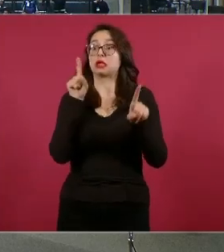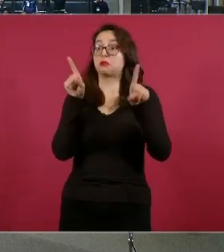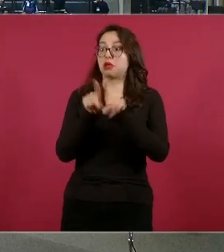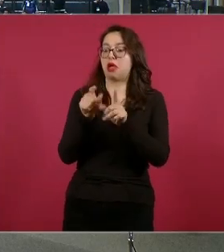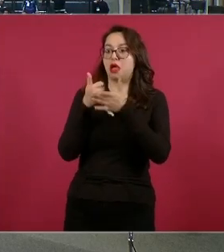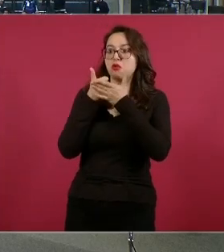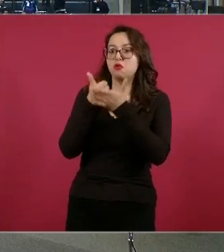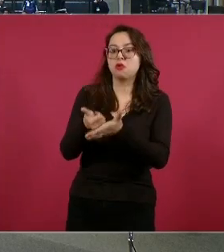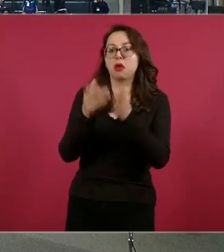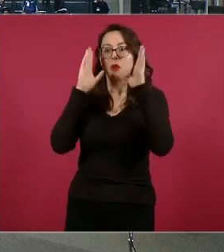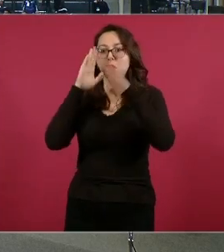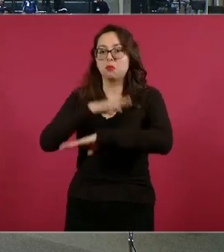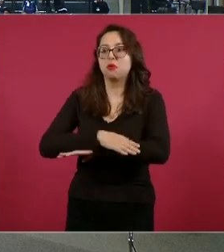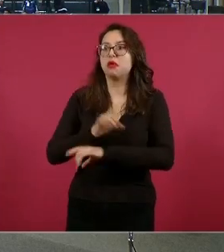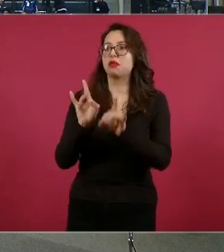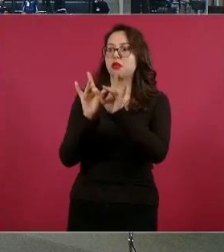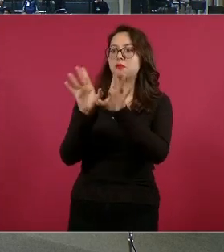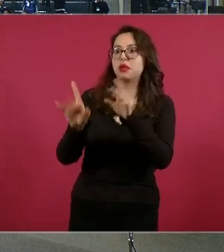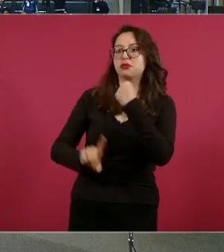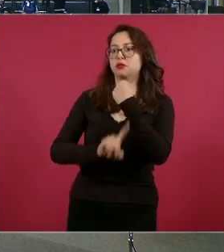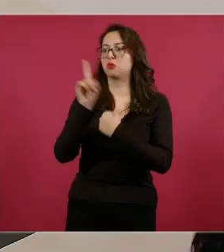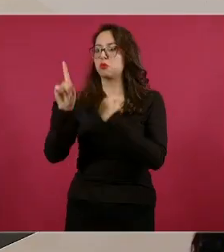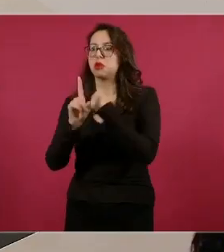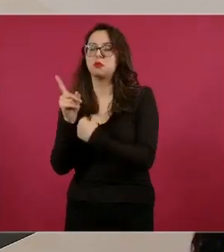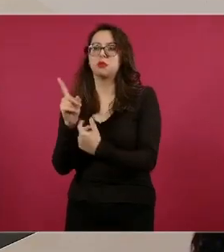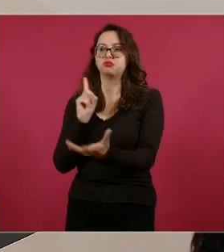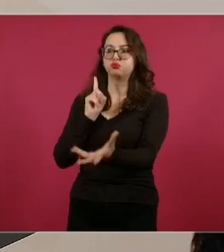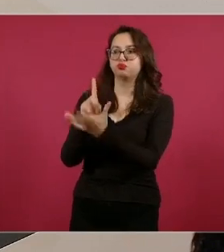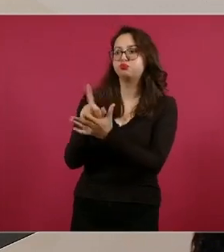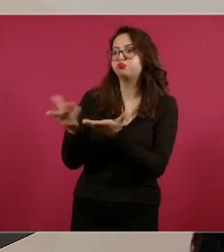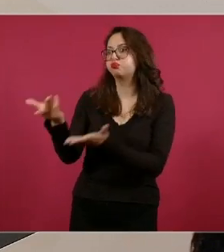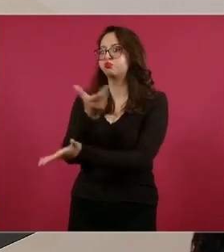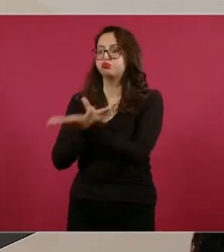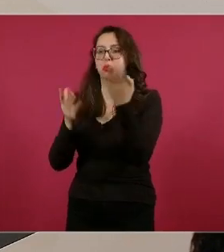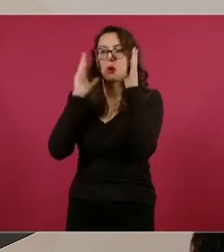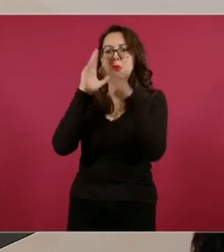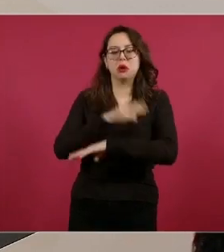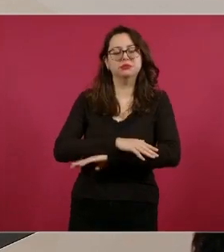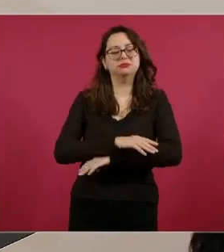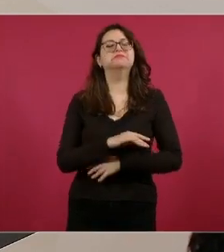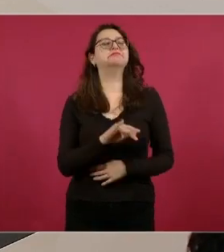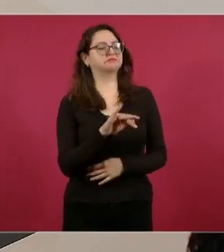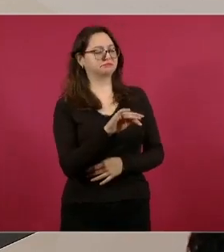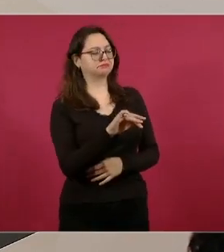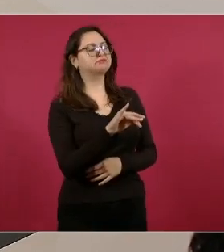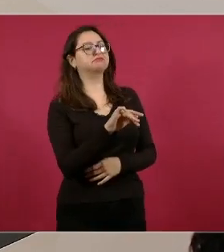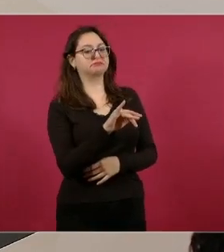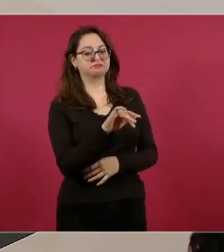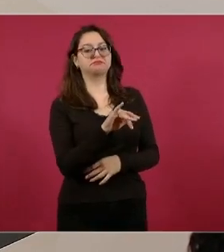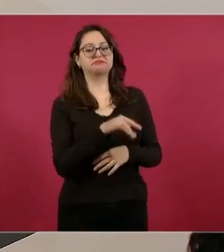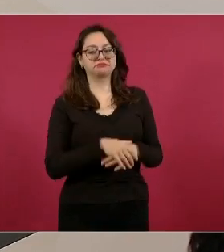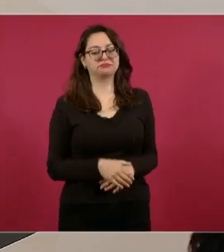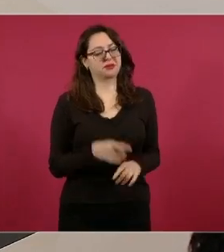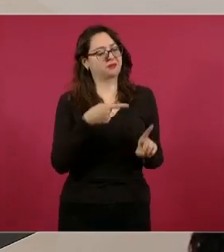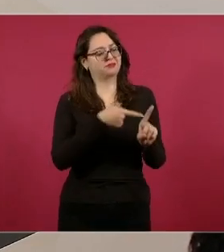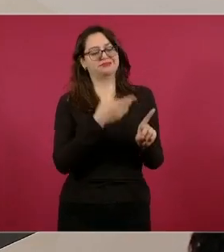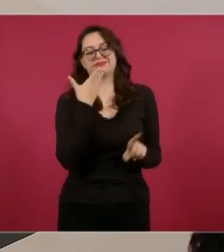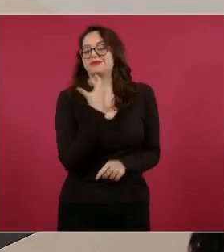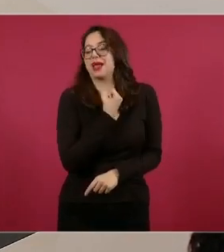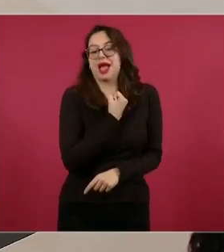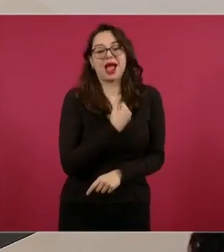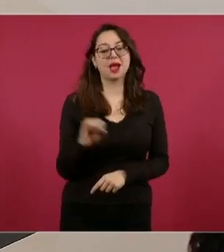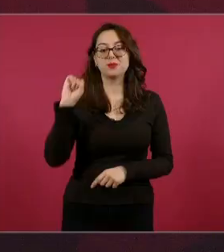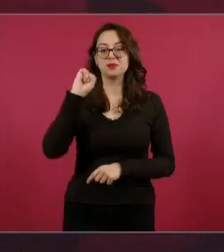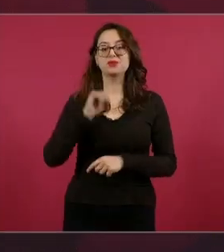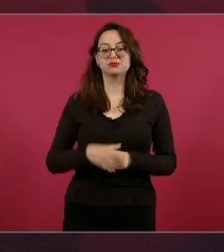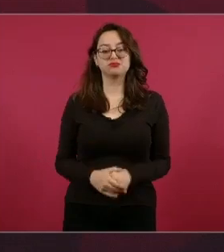pasada estaba con los transportistas. Sí, sí, pero le da para eso y para más, o sea, es un